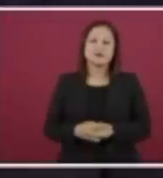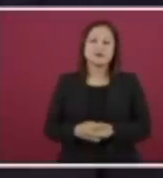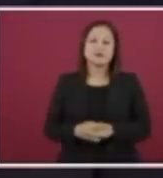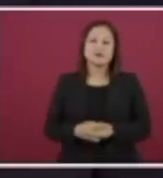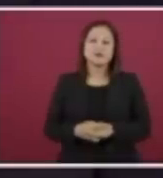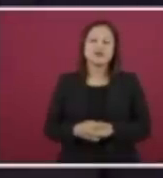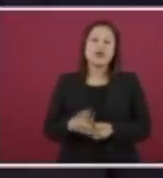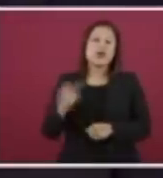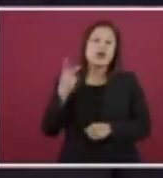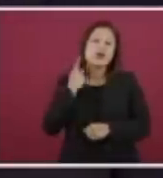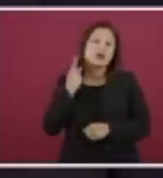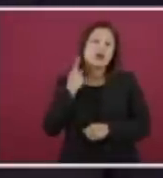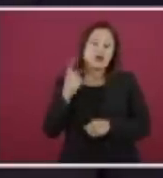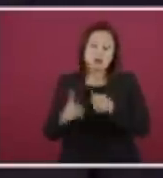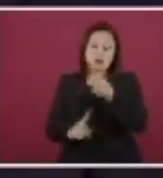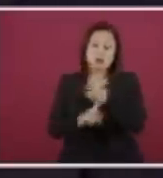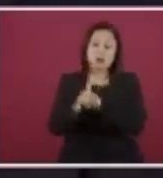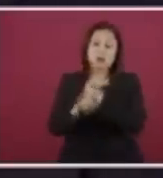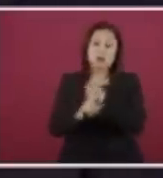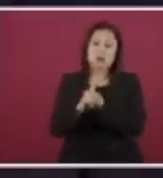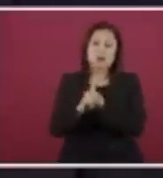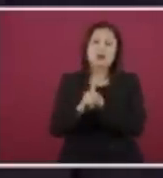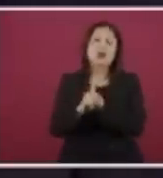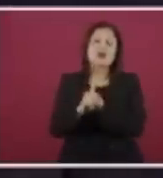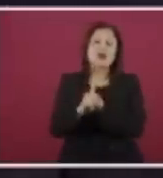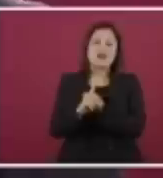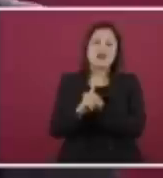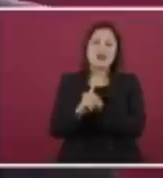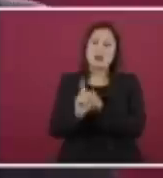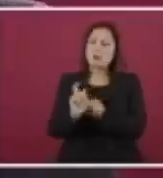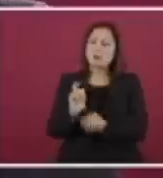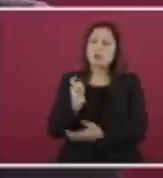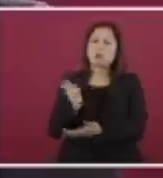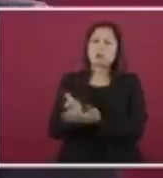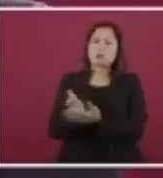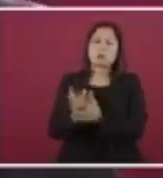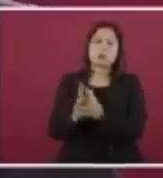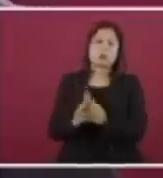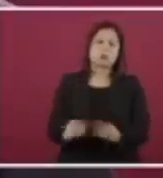político que se resuelve con dinero no es problema.